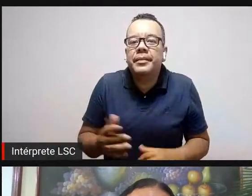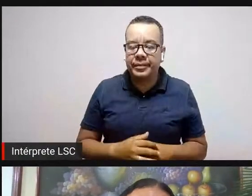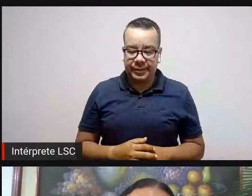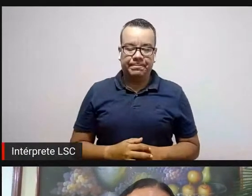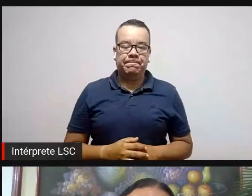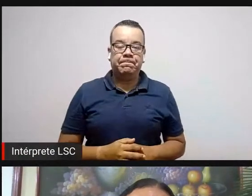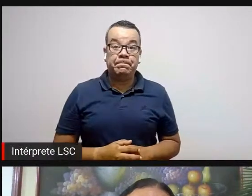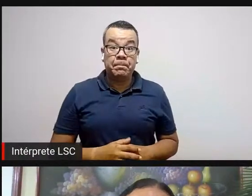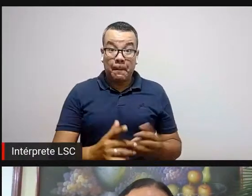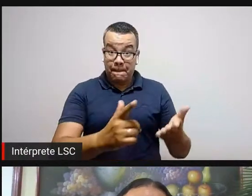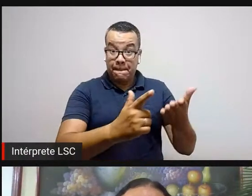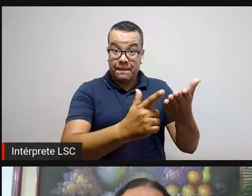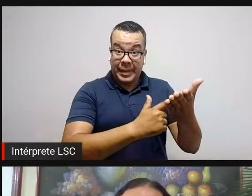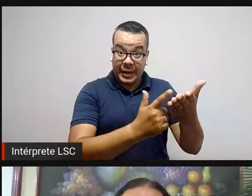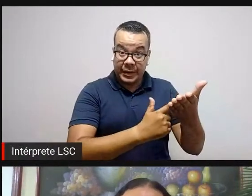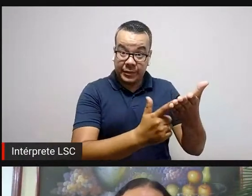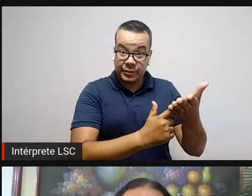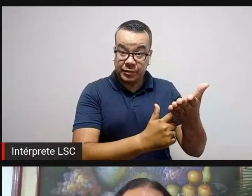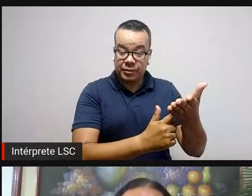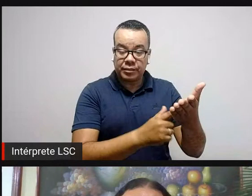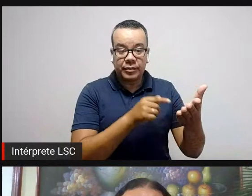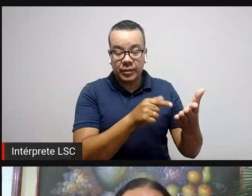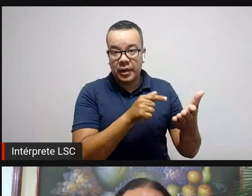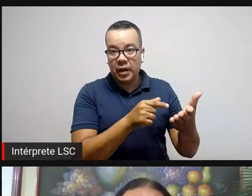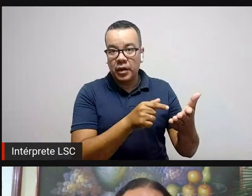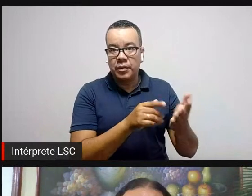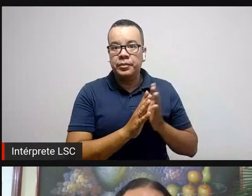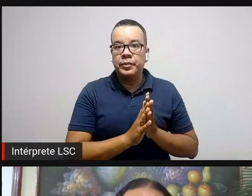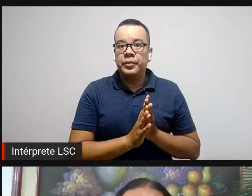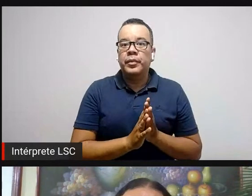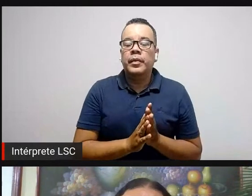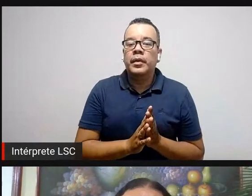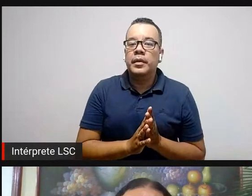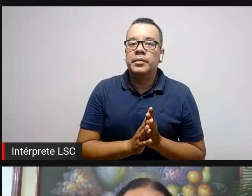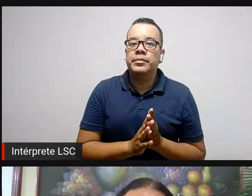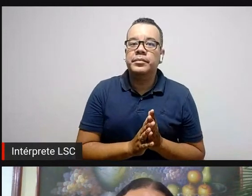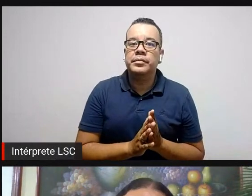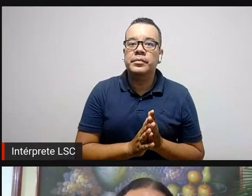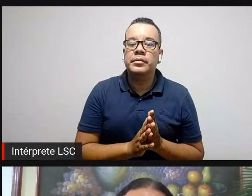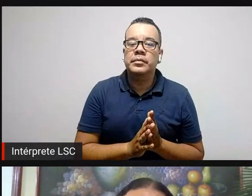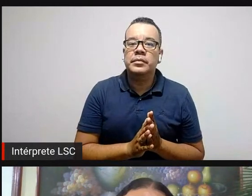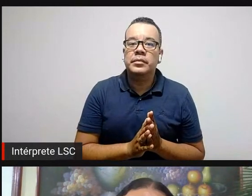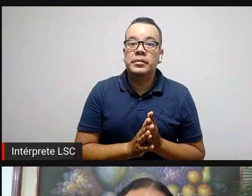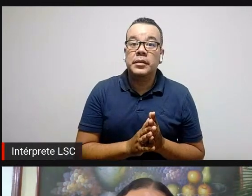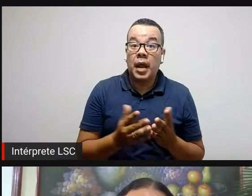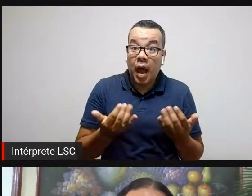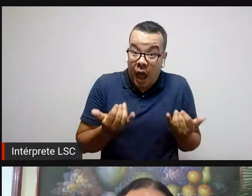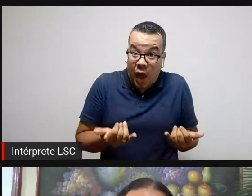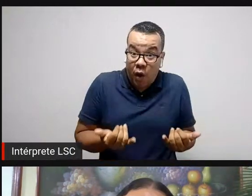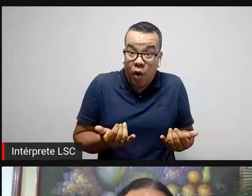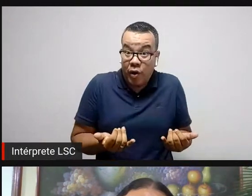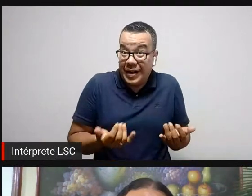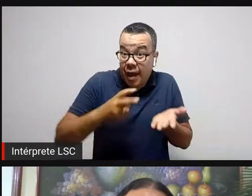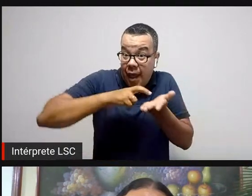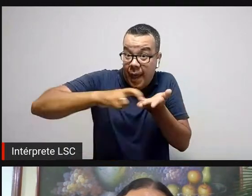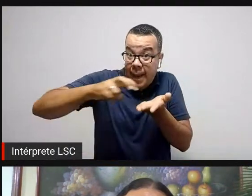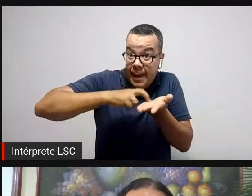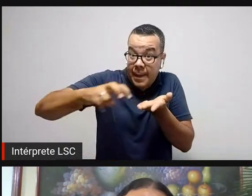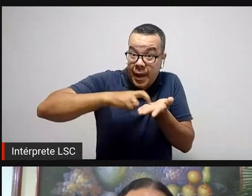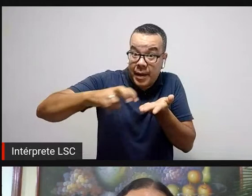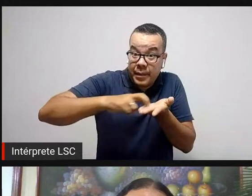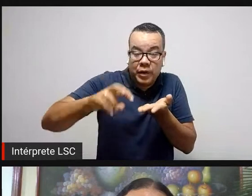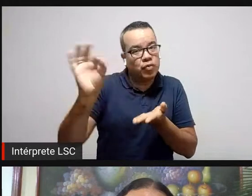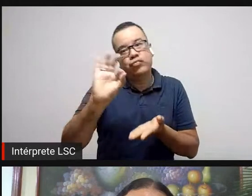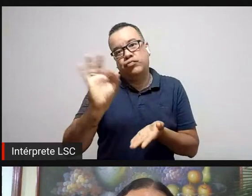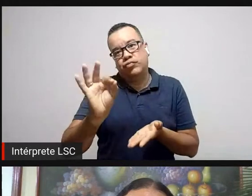Bueno, al libro ya, digamos, en este momento pues no hay una impresión, sino que está